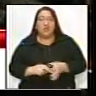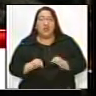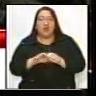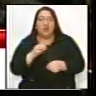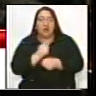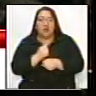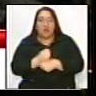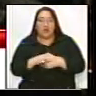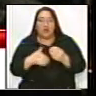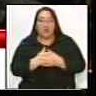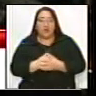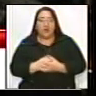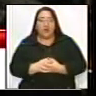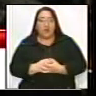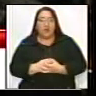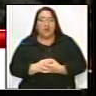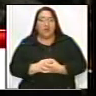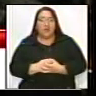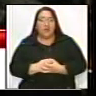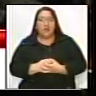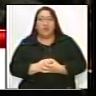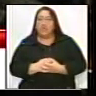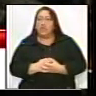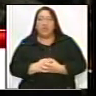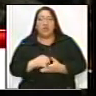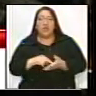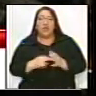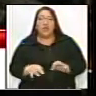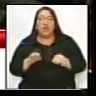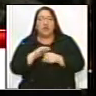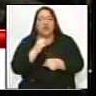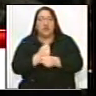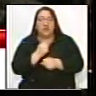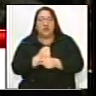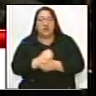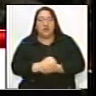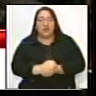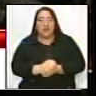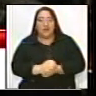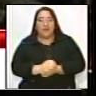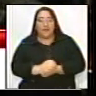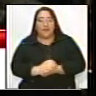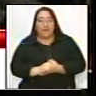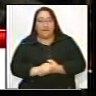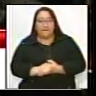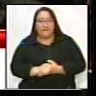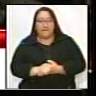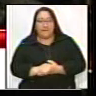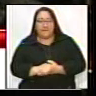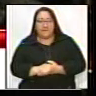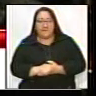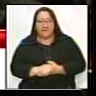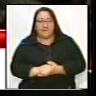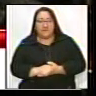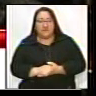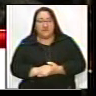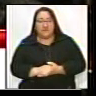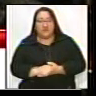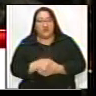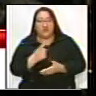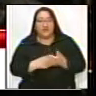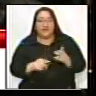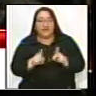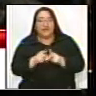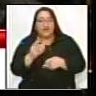adelante. Reitero, la importancia de no quedarse de brazos cruzados solo con el